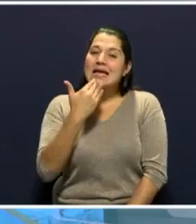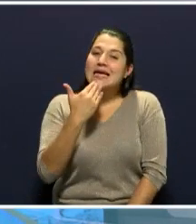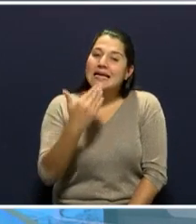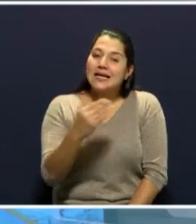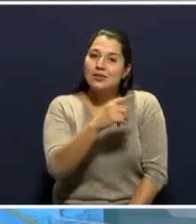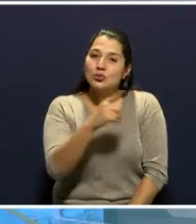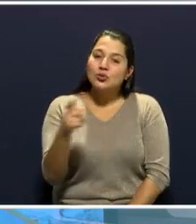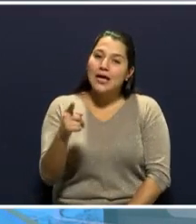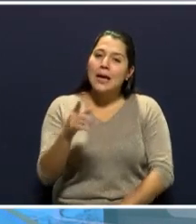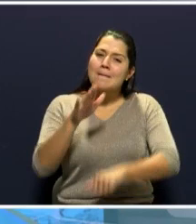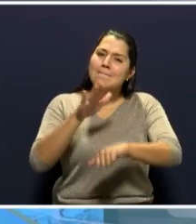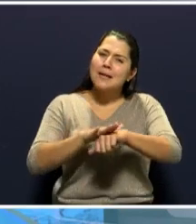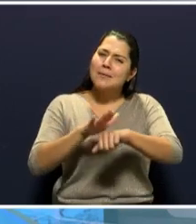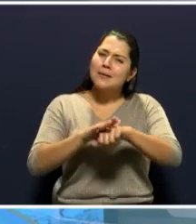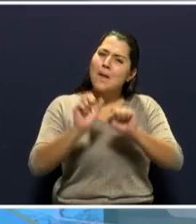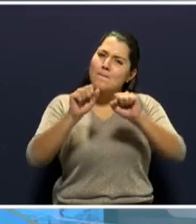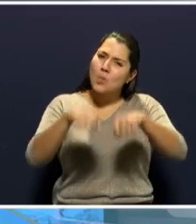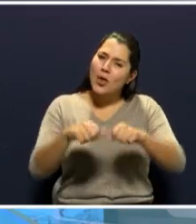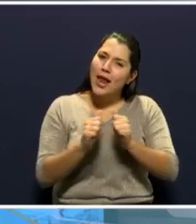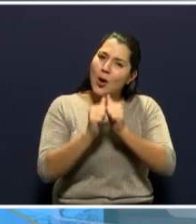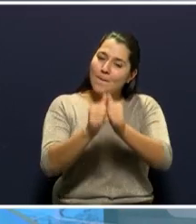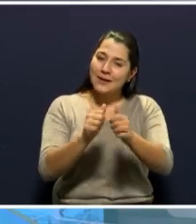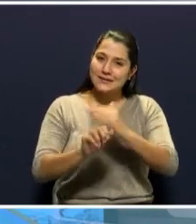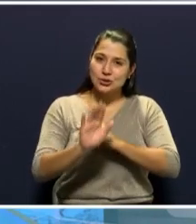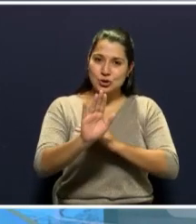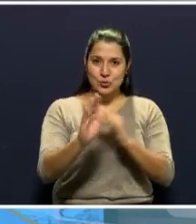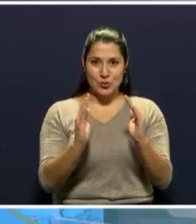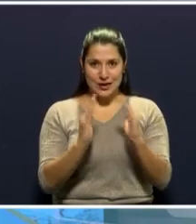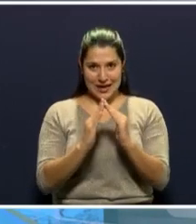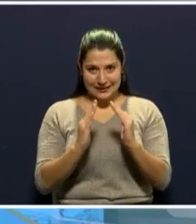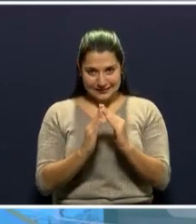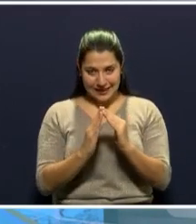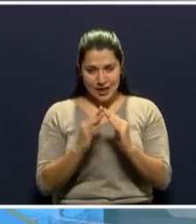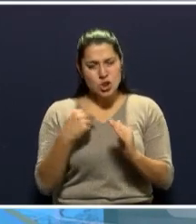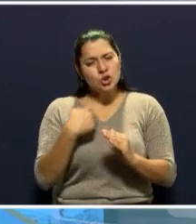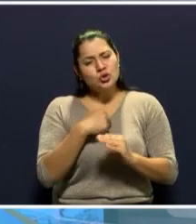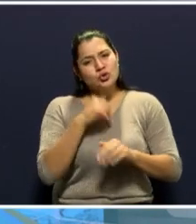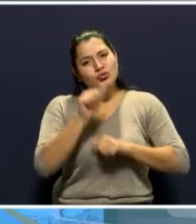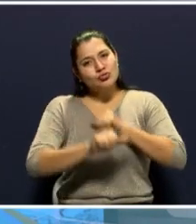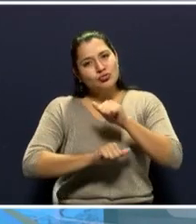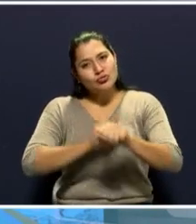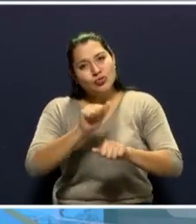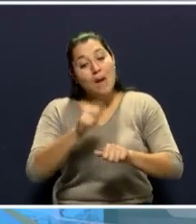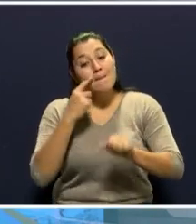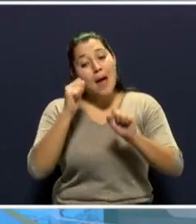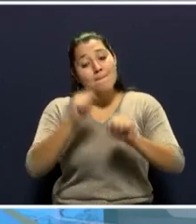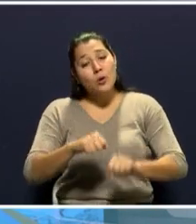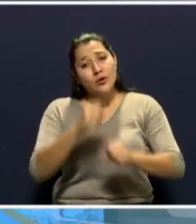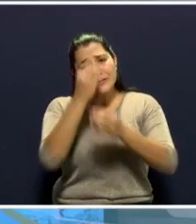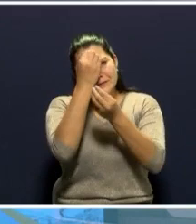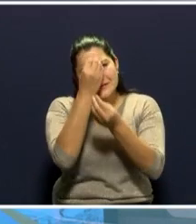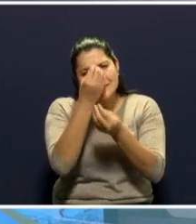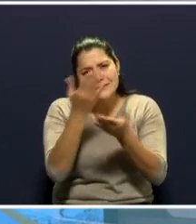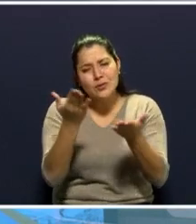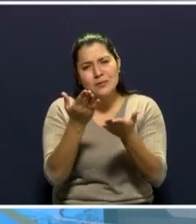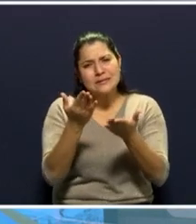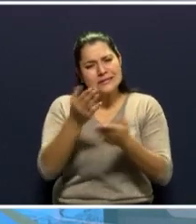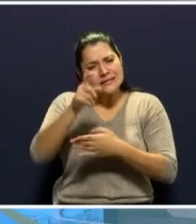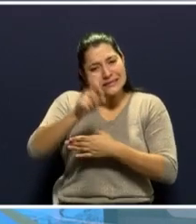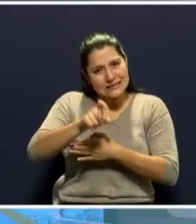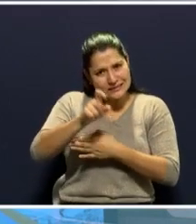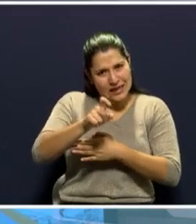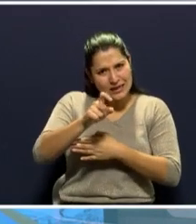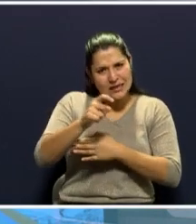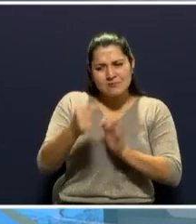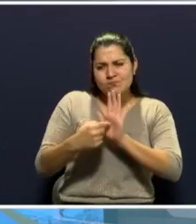por habernos permitido acompañarlo en su casa. Nos esforzamos por ofrecerle información necesaria, presentada